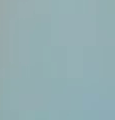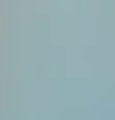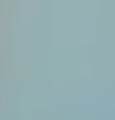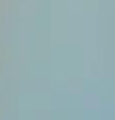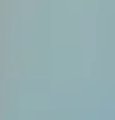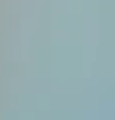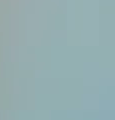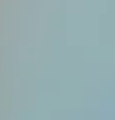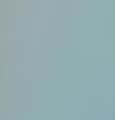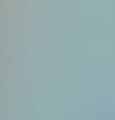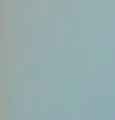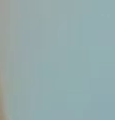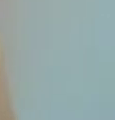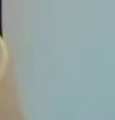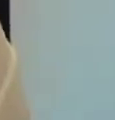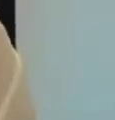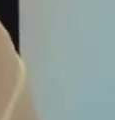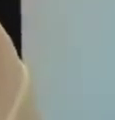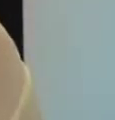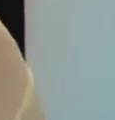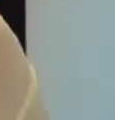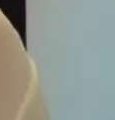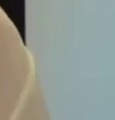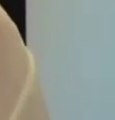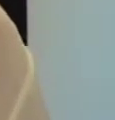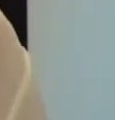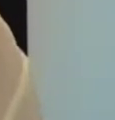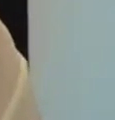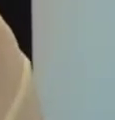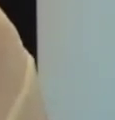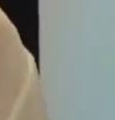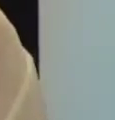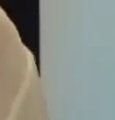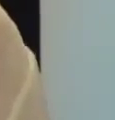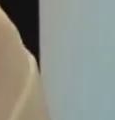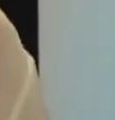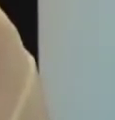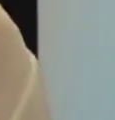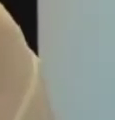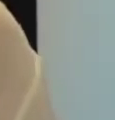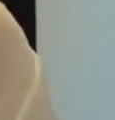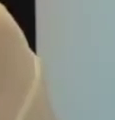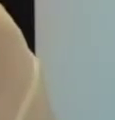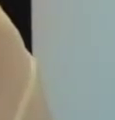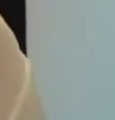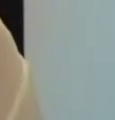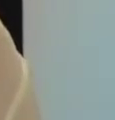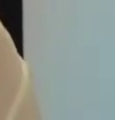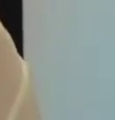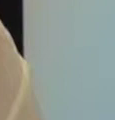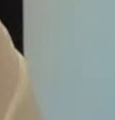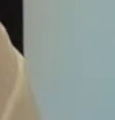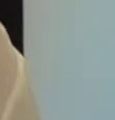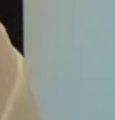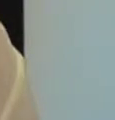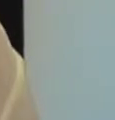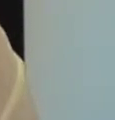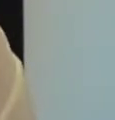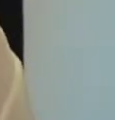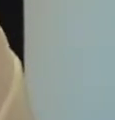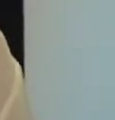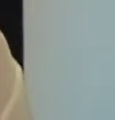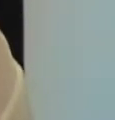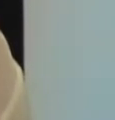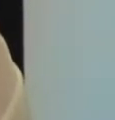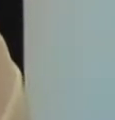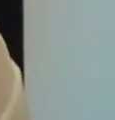primer reto y uno que debe enfrentarse de manera permanente, y es el de investigar, monitorear las tendencias de la trata de personas para poder diseñar